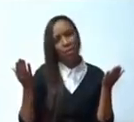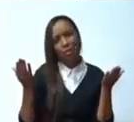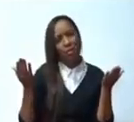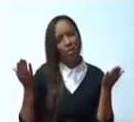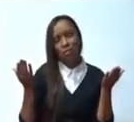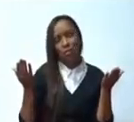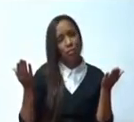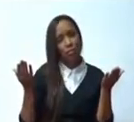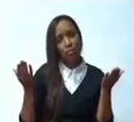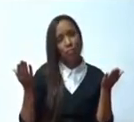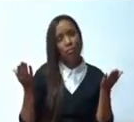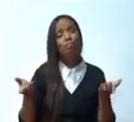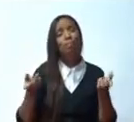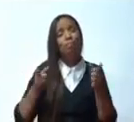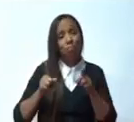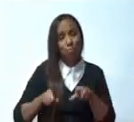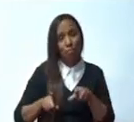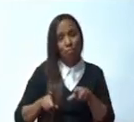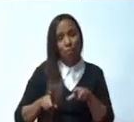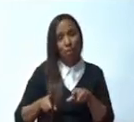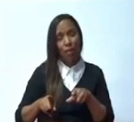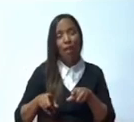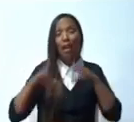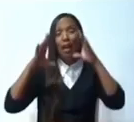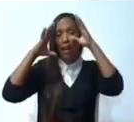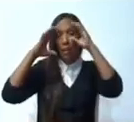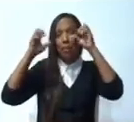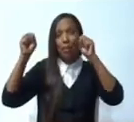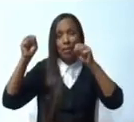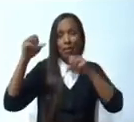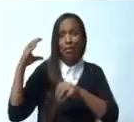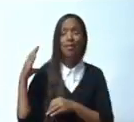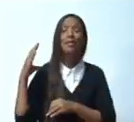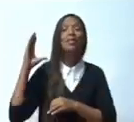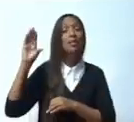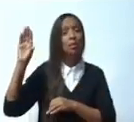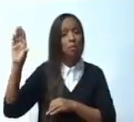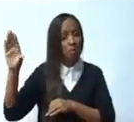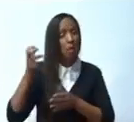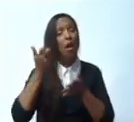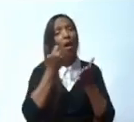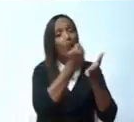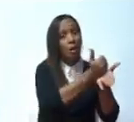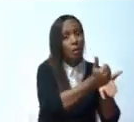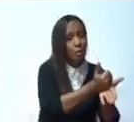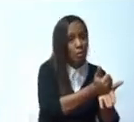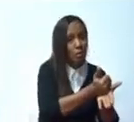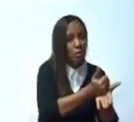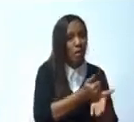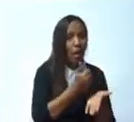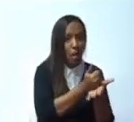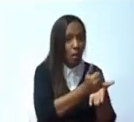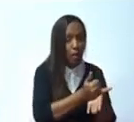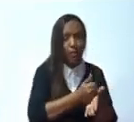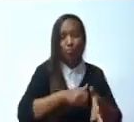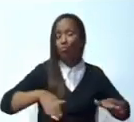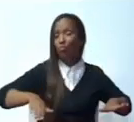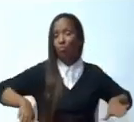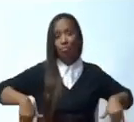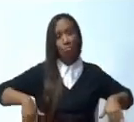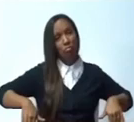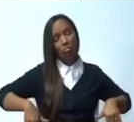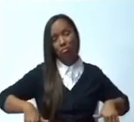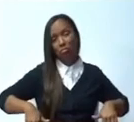haciendo, honorable señor presidente. El otro tema es que, producto de lo afectada que fue la